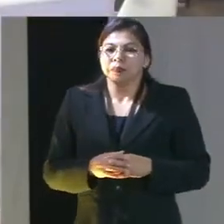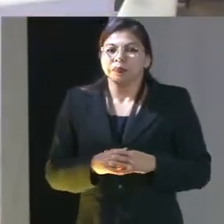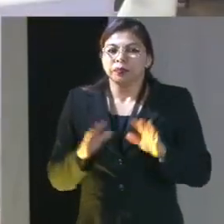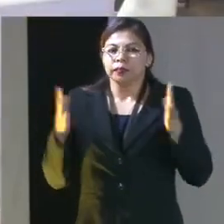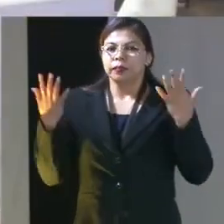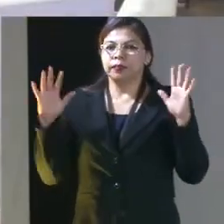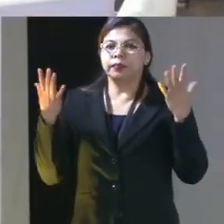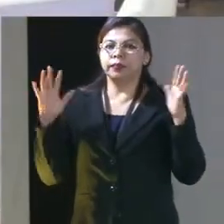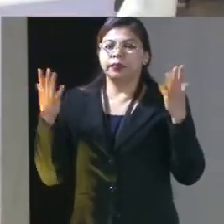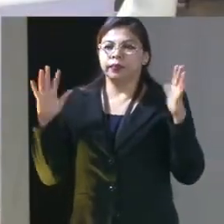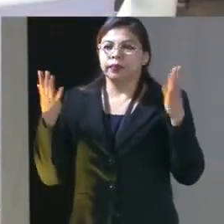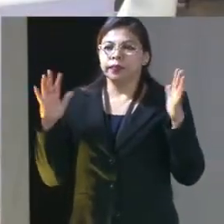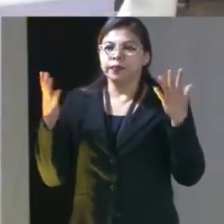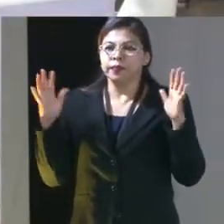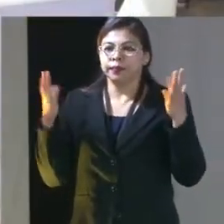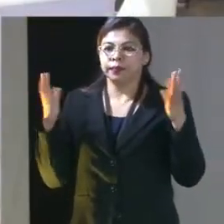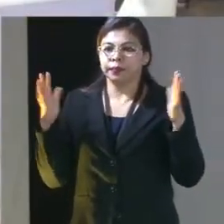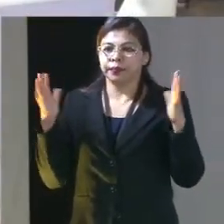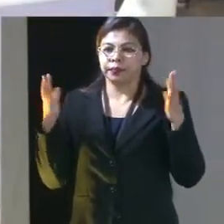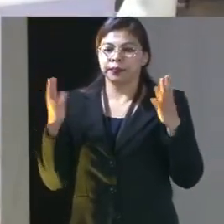tiempo.